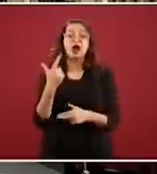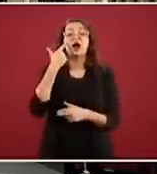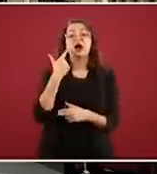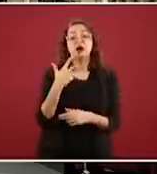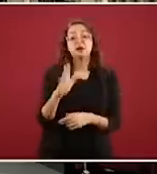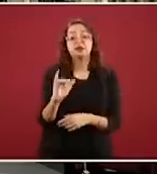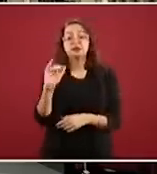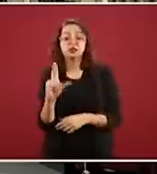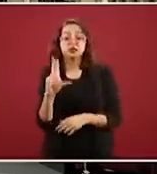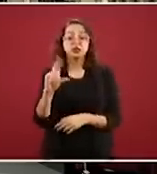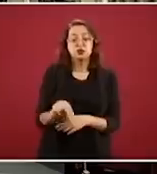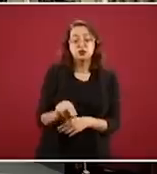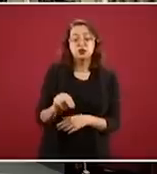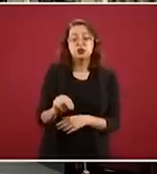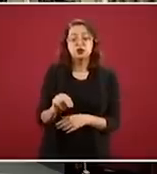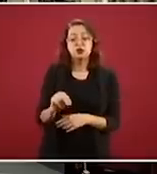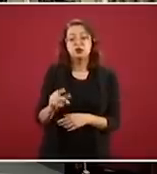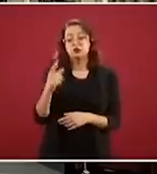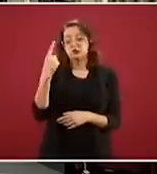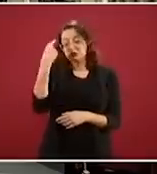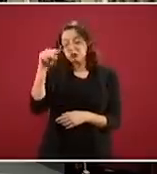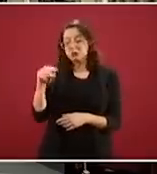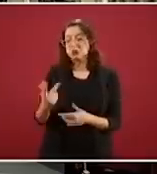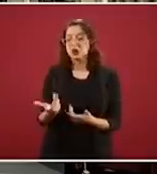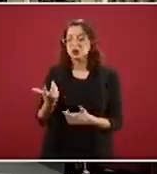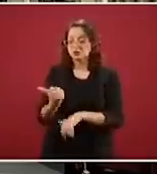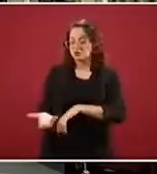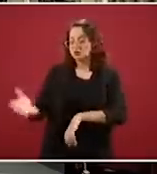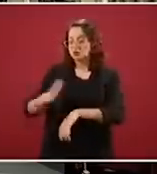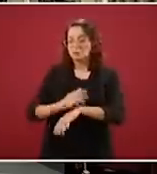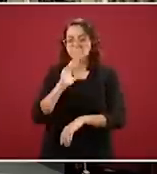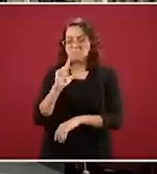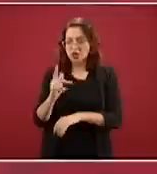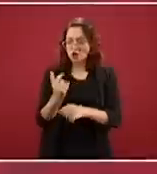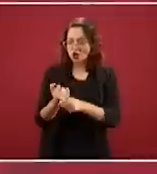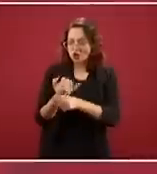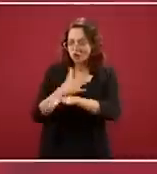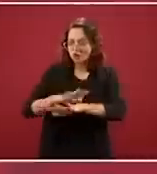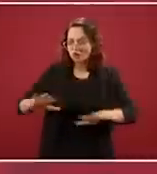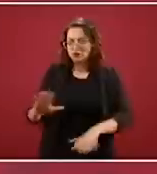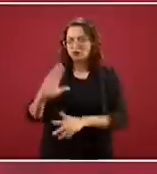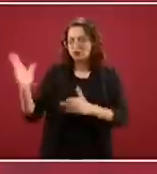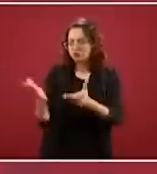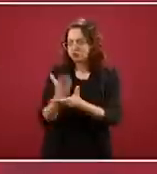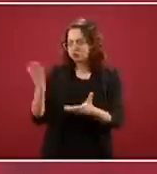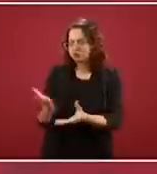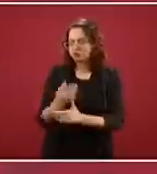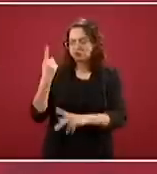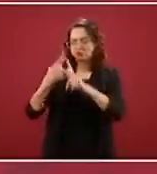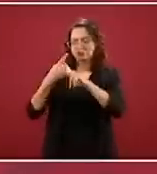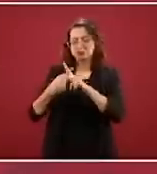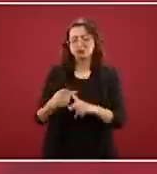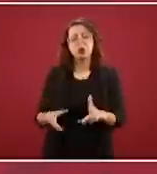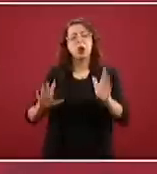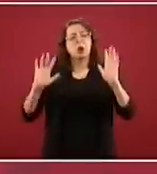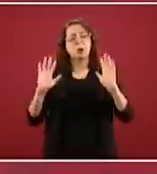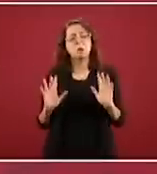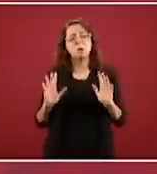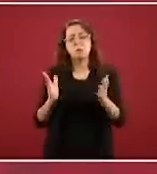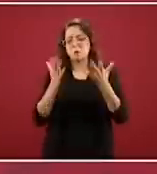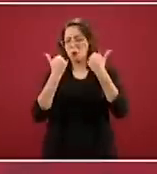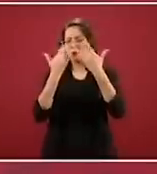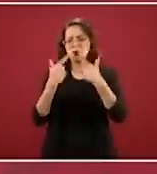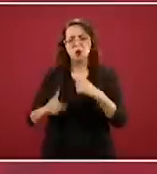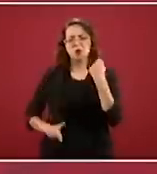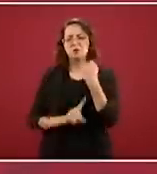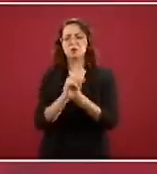conveniente para una mejor administración de la información estadística, pues no habría